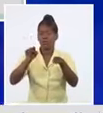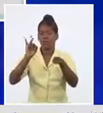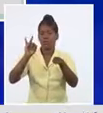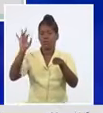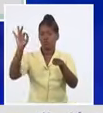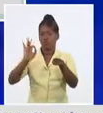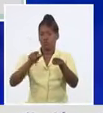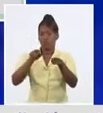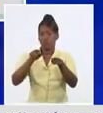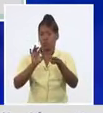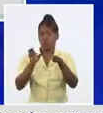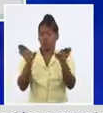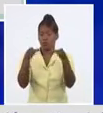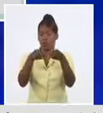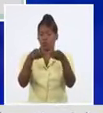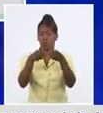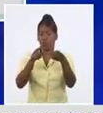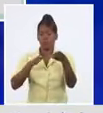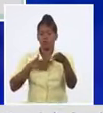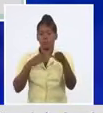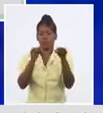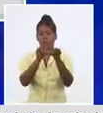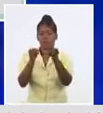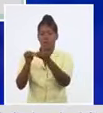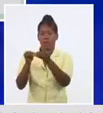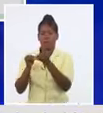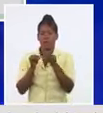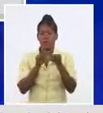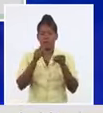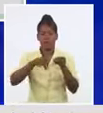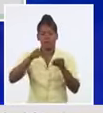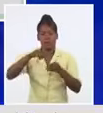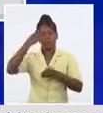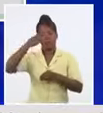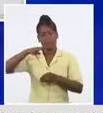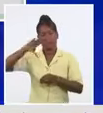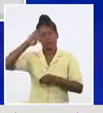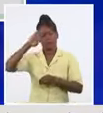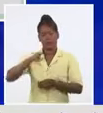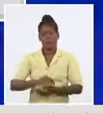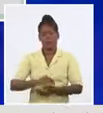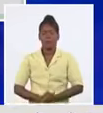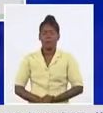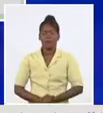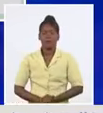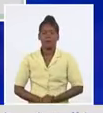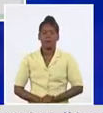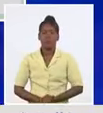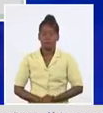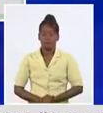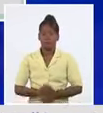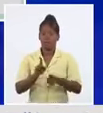99,7% es consecuencia de la transmisión autóctona en nuestro territorio,